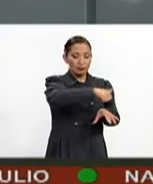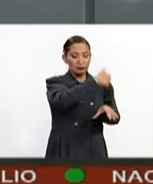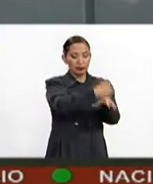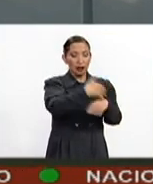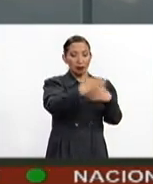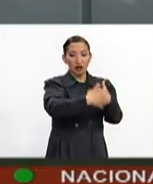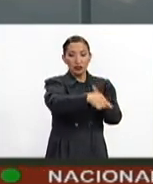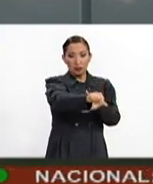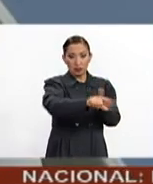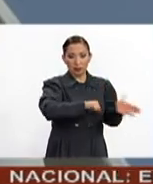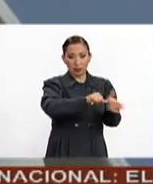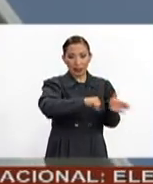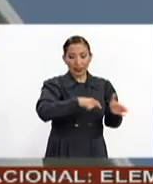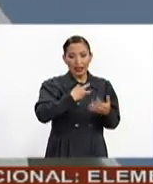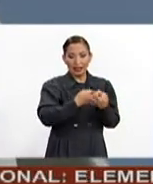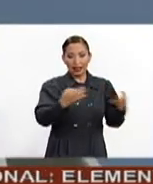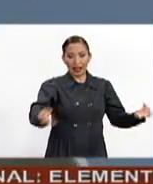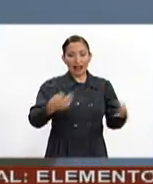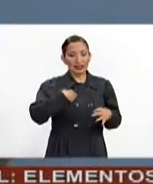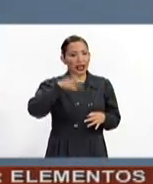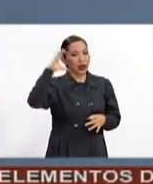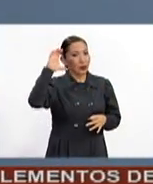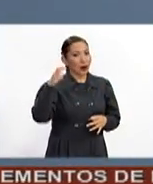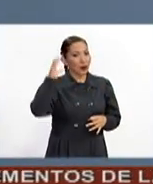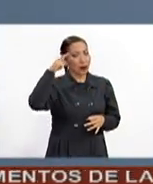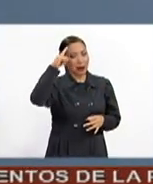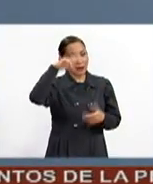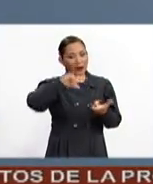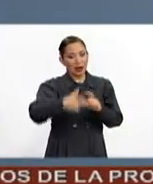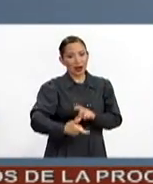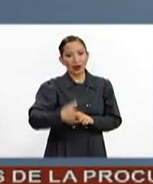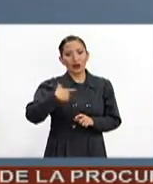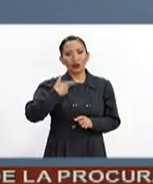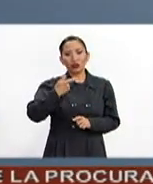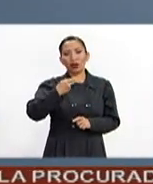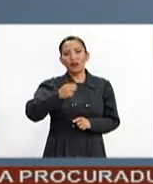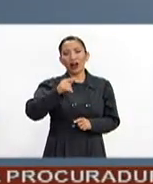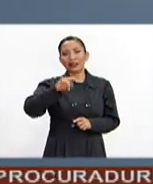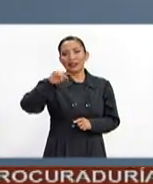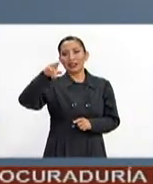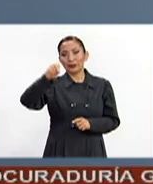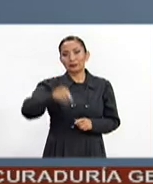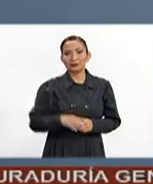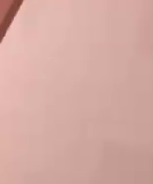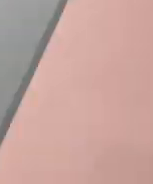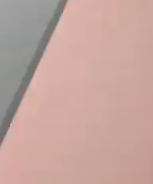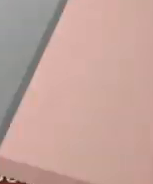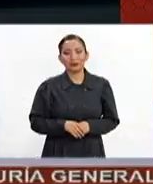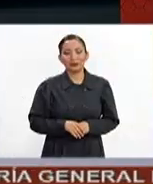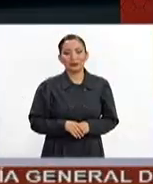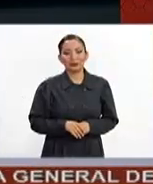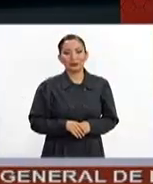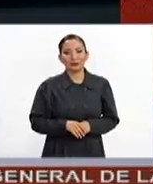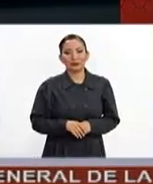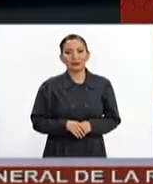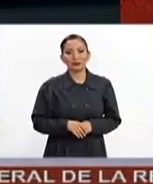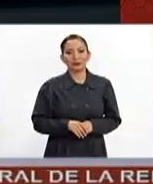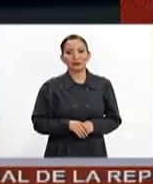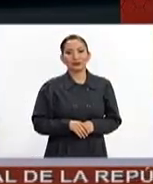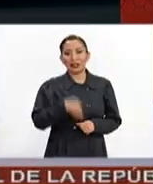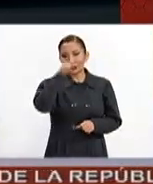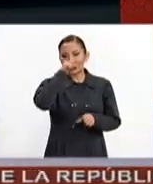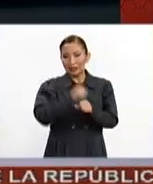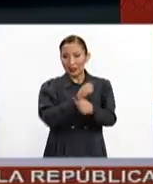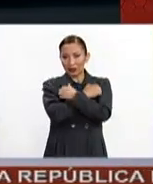en los próximos meses en tierras coahuilenses. Para México al Día, Gustavo Castillo. El